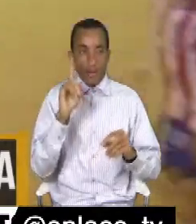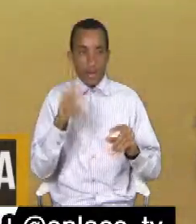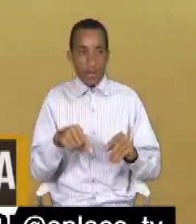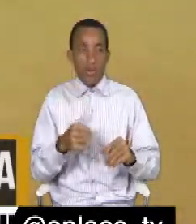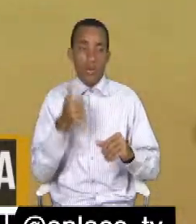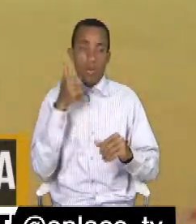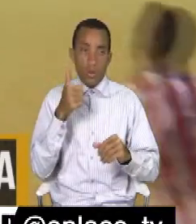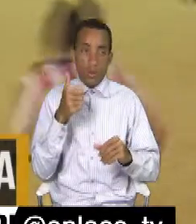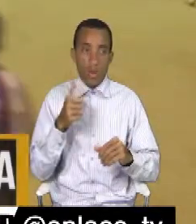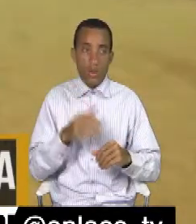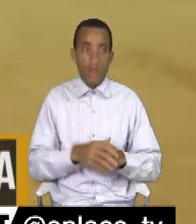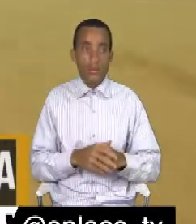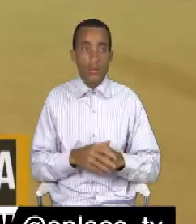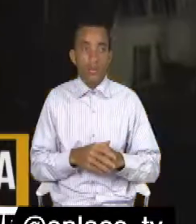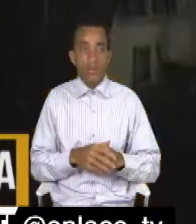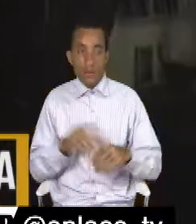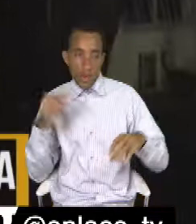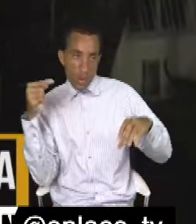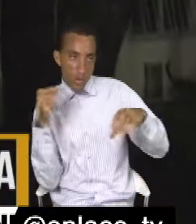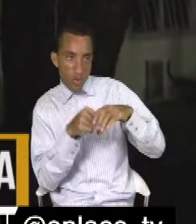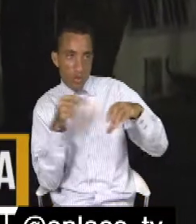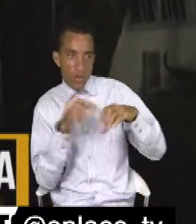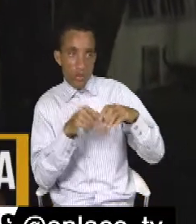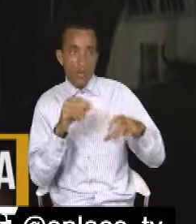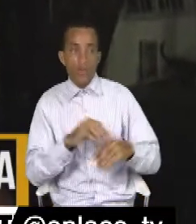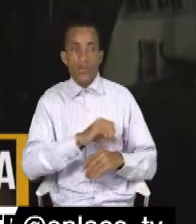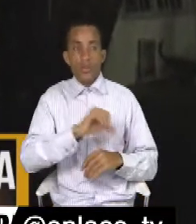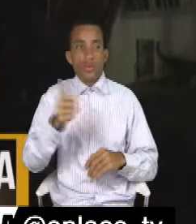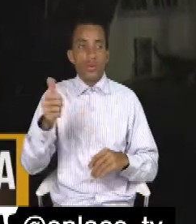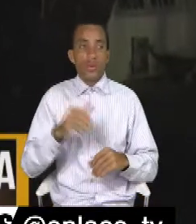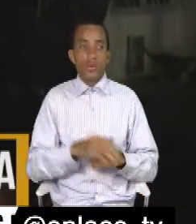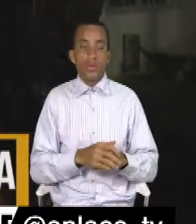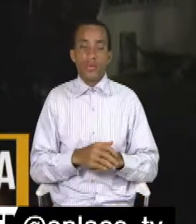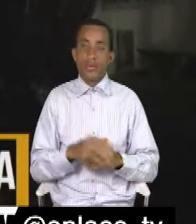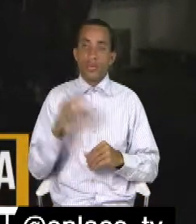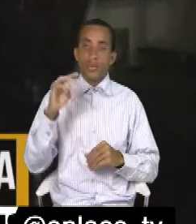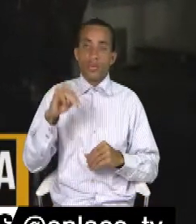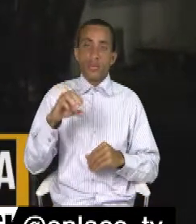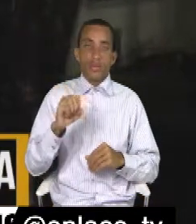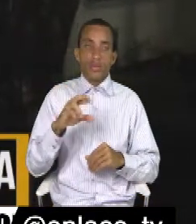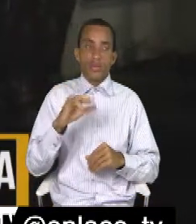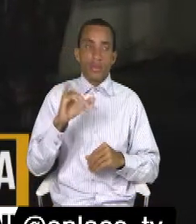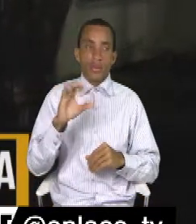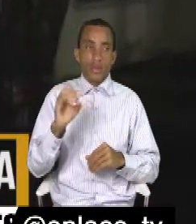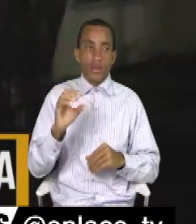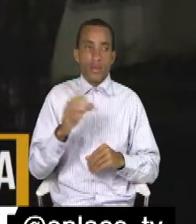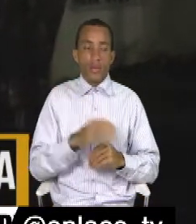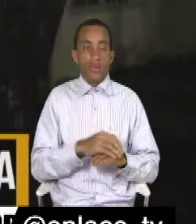bastante buenos como goleadores. Otro que llegó, Mario Mantilla, que ha marcado diferencia.